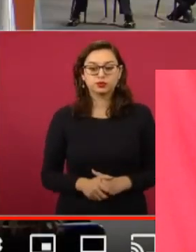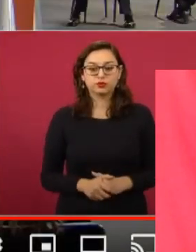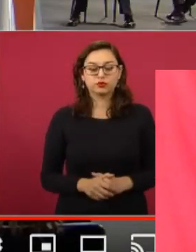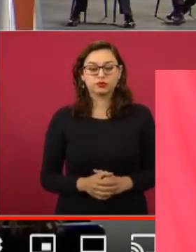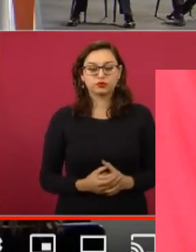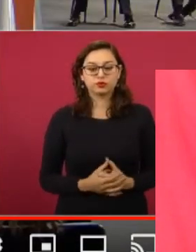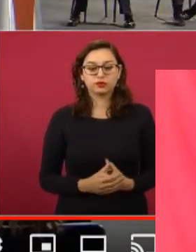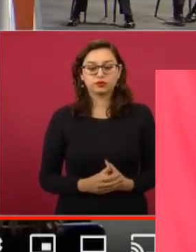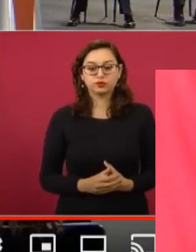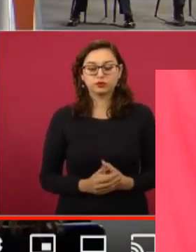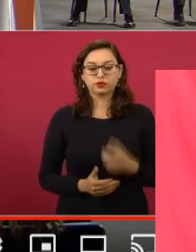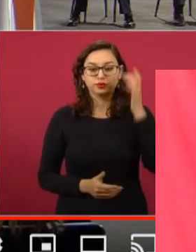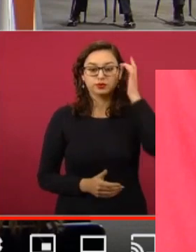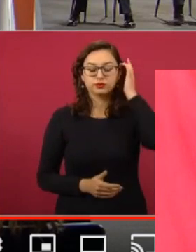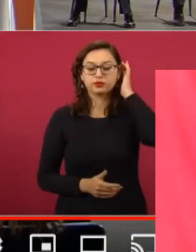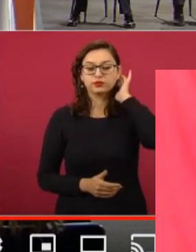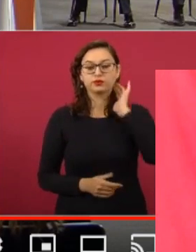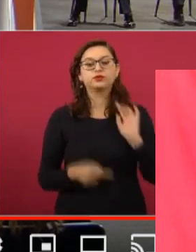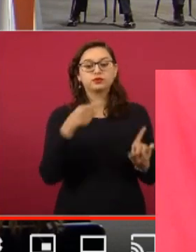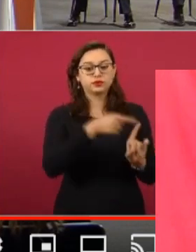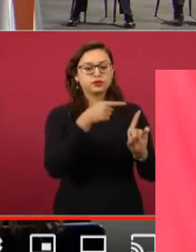Es una declaración